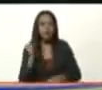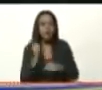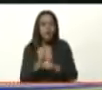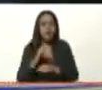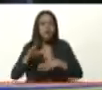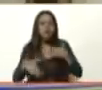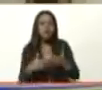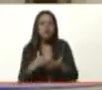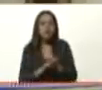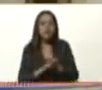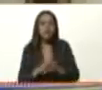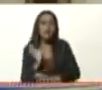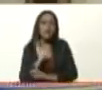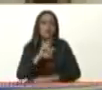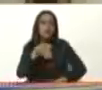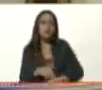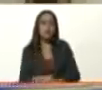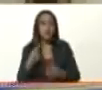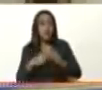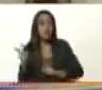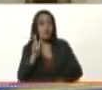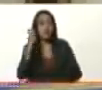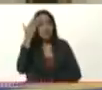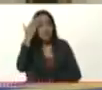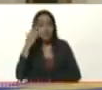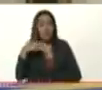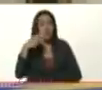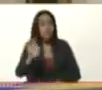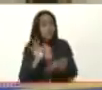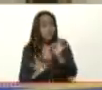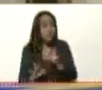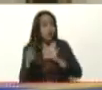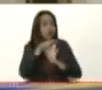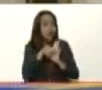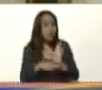alarma nacional. Pero Venezuela puede tener la seguridad de que las vamos a tomar.